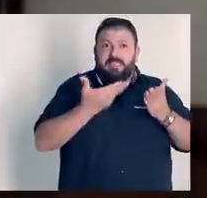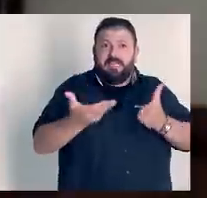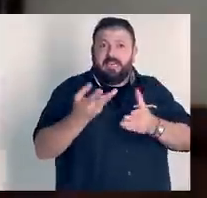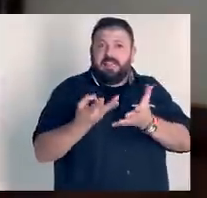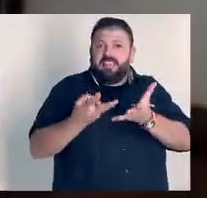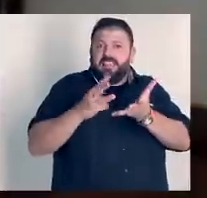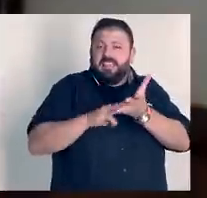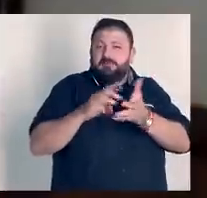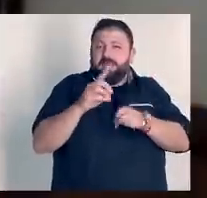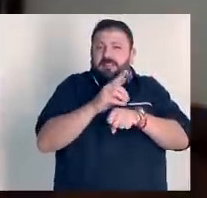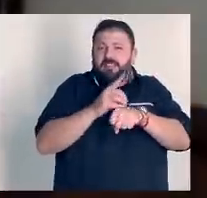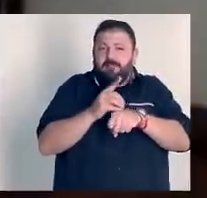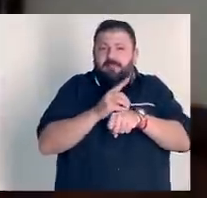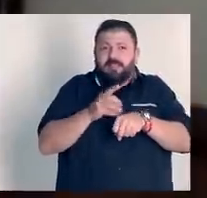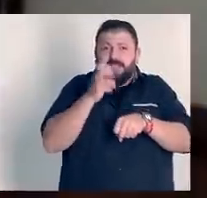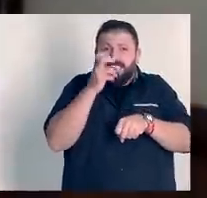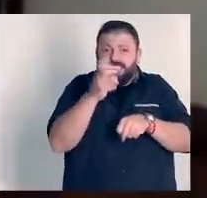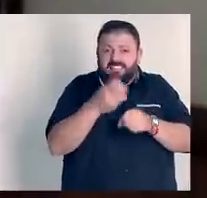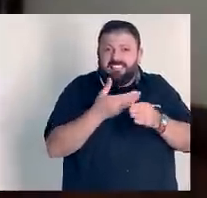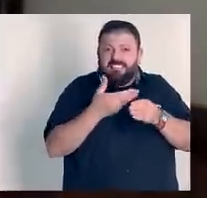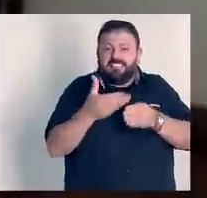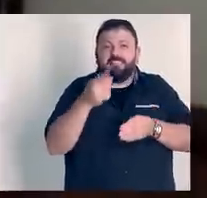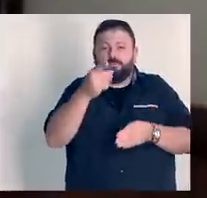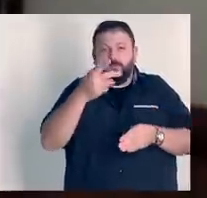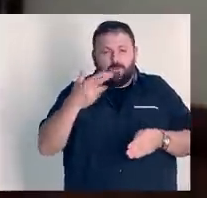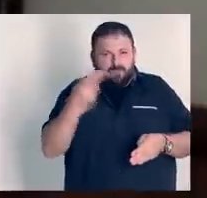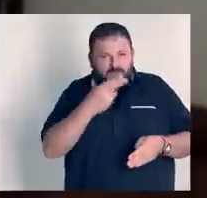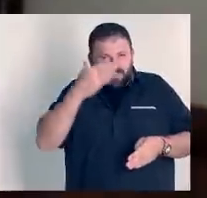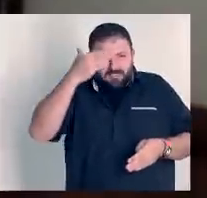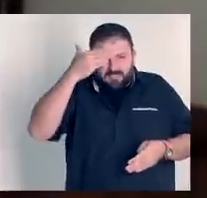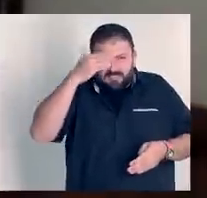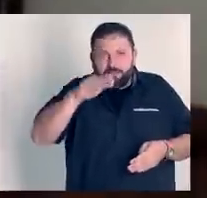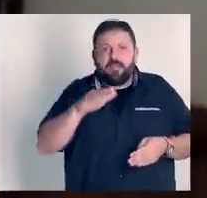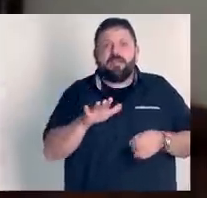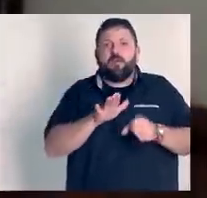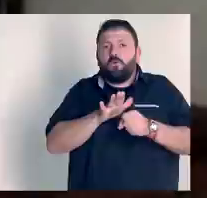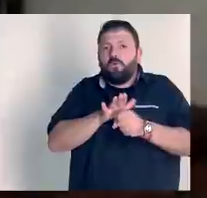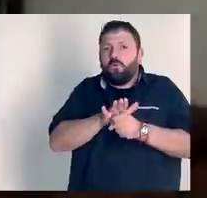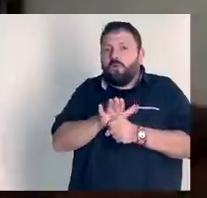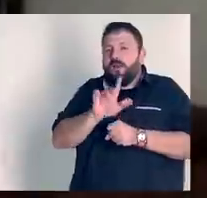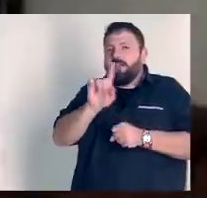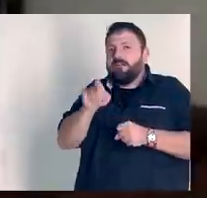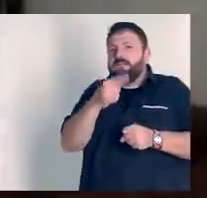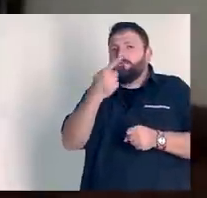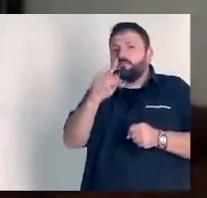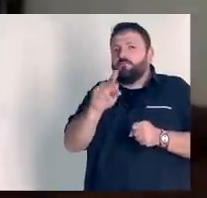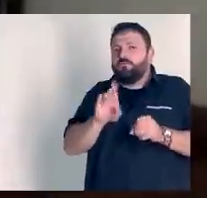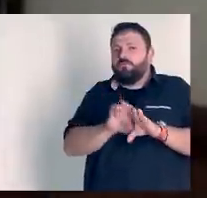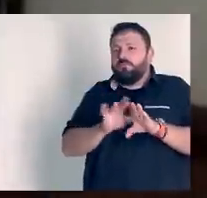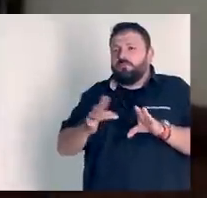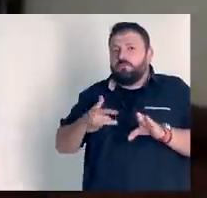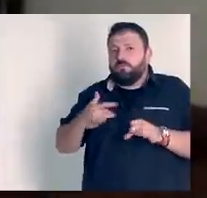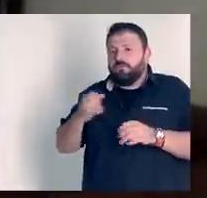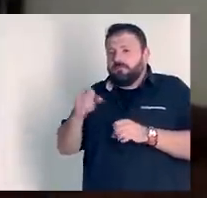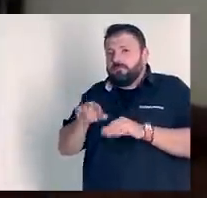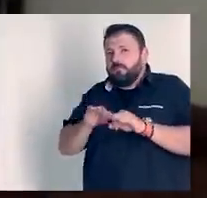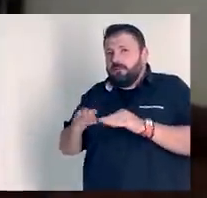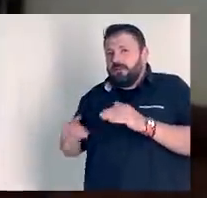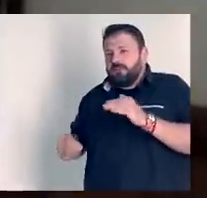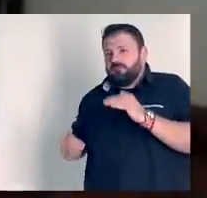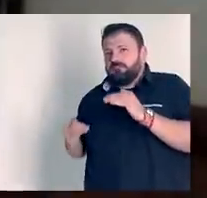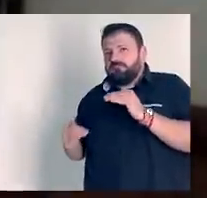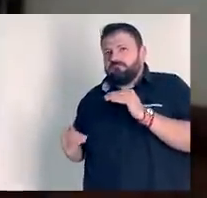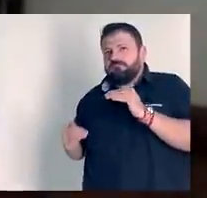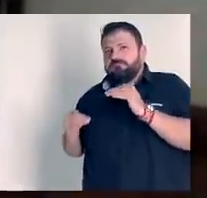que, el ABC, saber las bases, porque estas bases son las mismas que vas a tener que repetir para ir subiendo